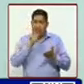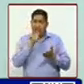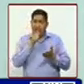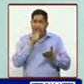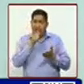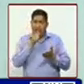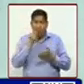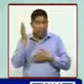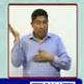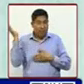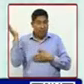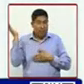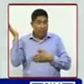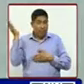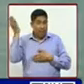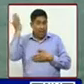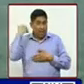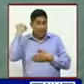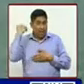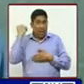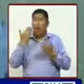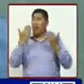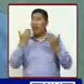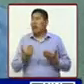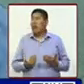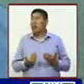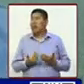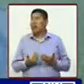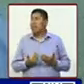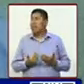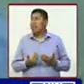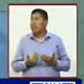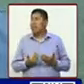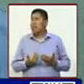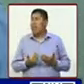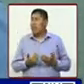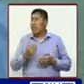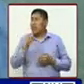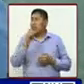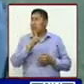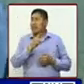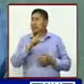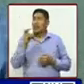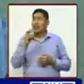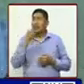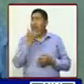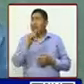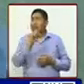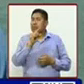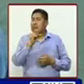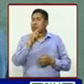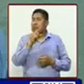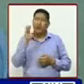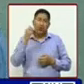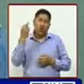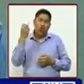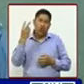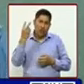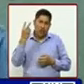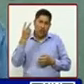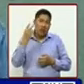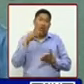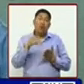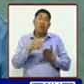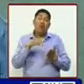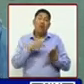de agua en este embalse. Bueno, actualmente estamos con un dato oficial de 112 millones de metros cúbicos. Eso representa